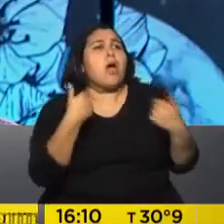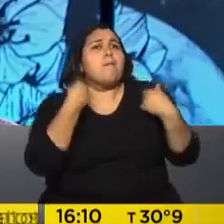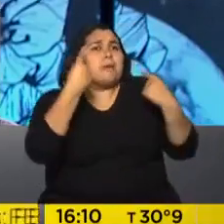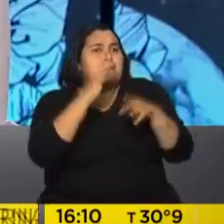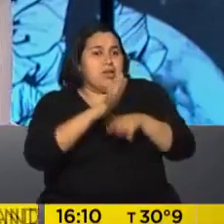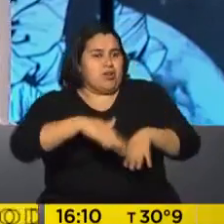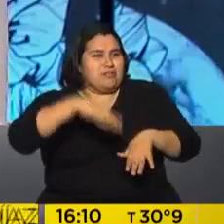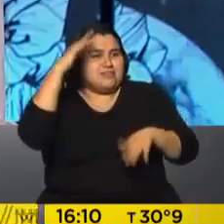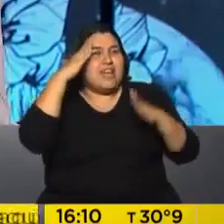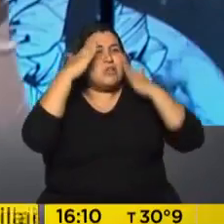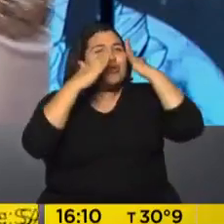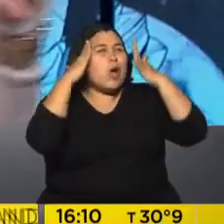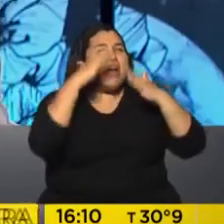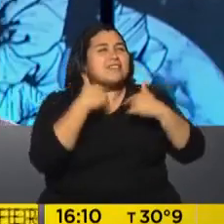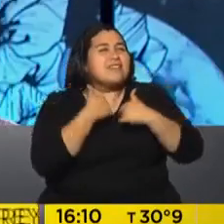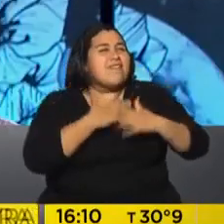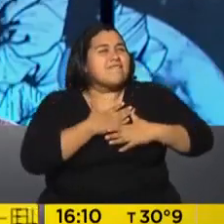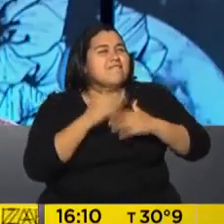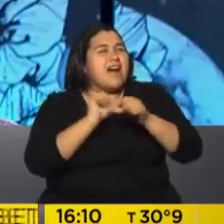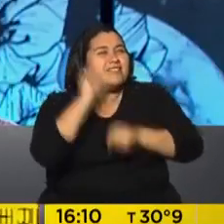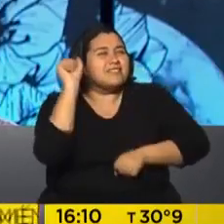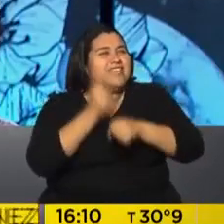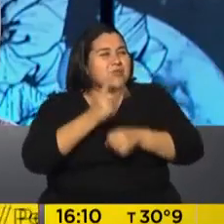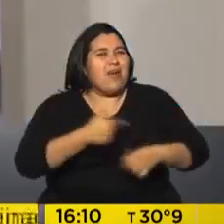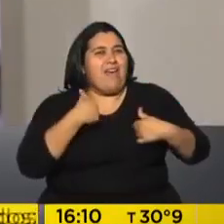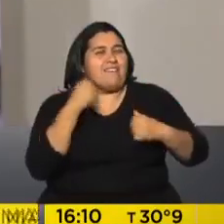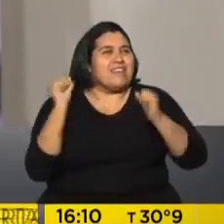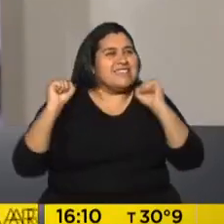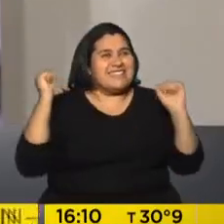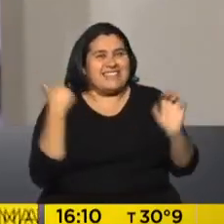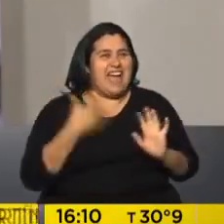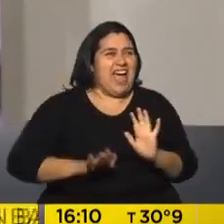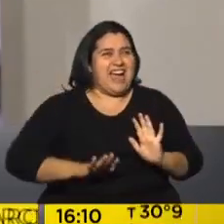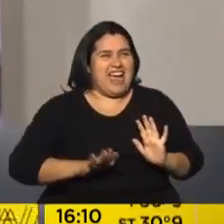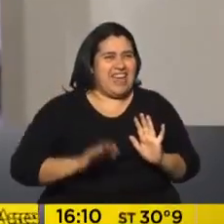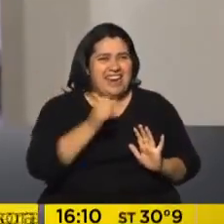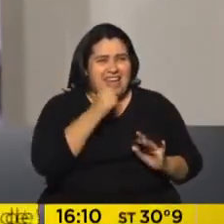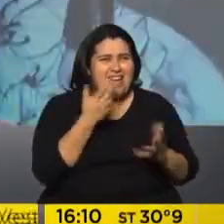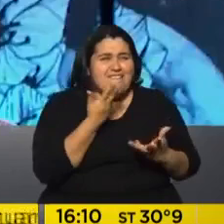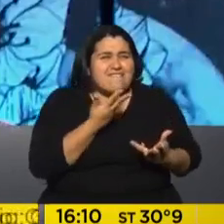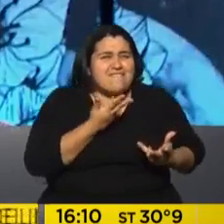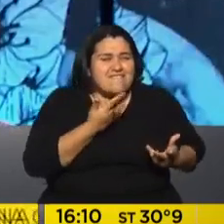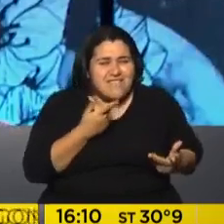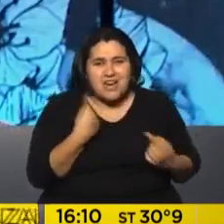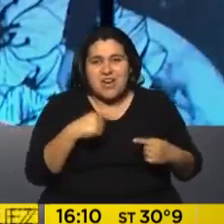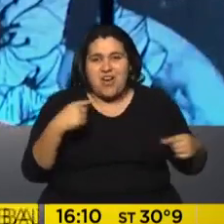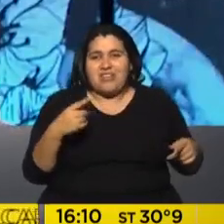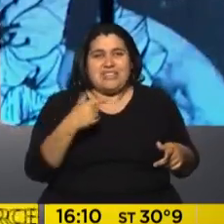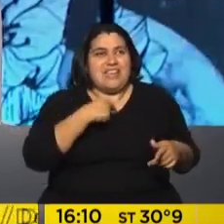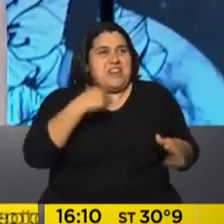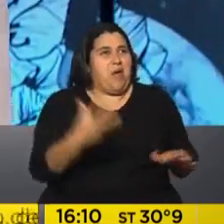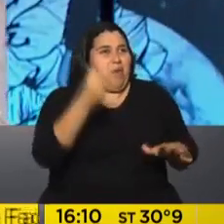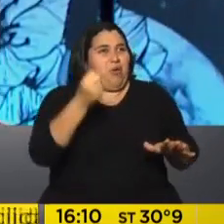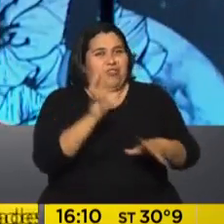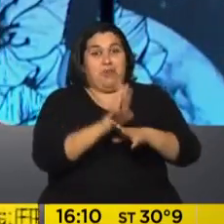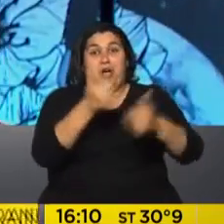chico y no entiende nada y termina el colegio y, ay, ¿y ahora qué hago? Quiero cantar. Y te sentís afortunada, aparte de poder hacer lo que querés. Y me sentía reafortunada porque había tenido la oportunidad de entrar a